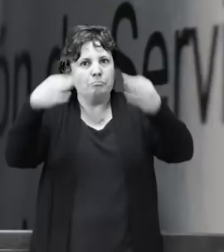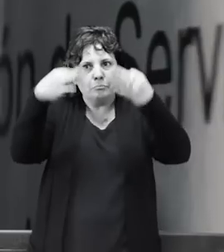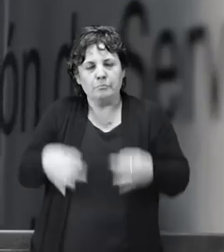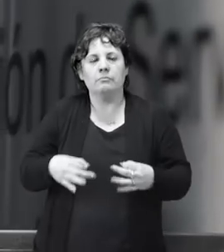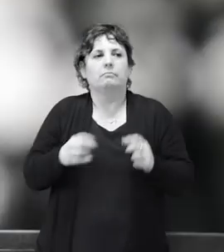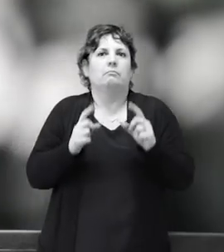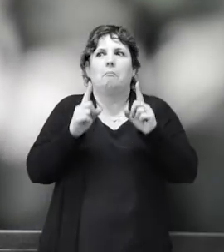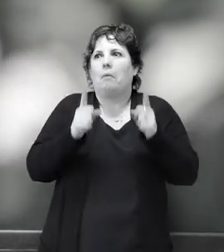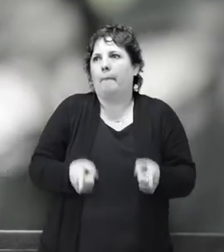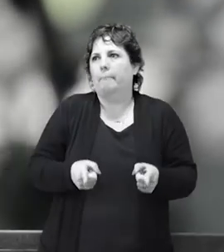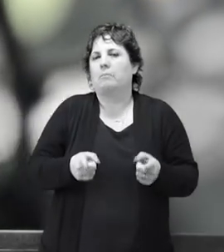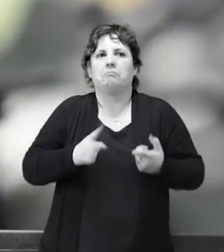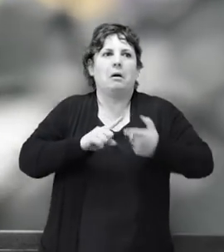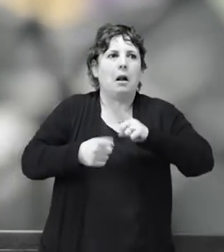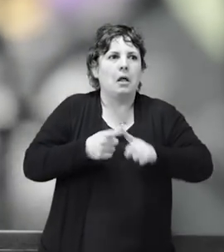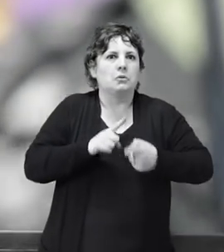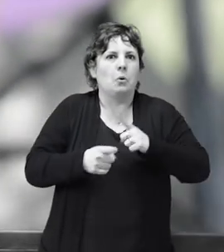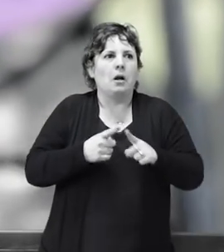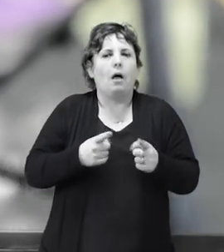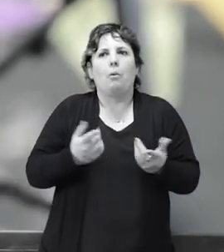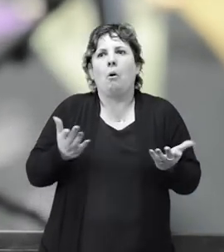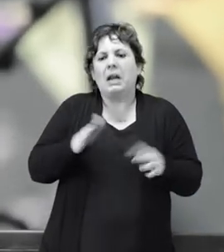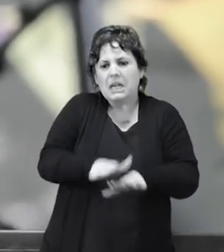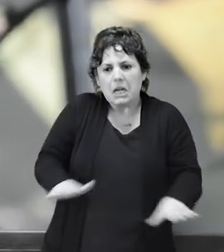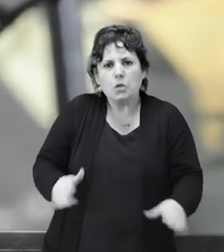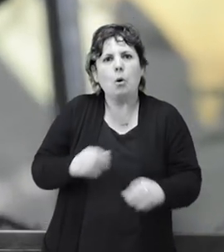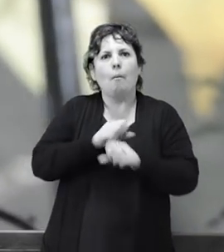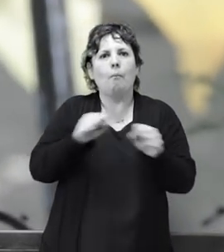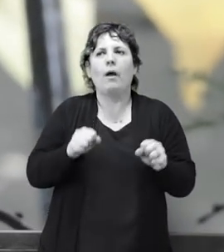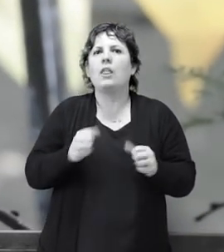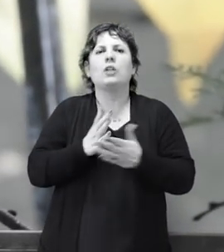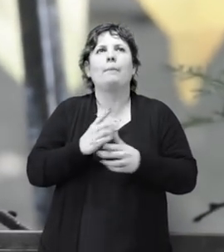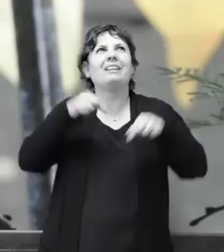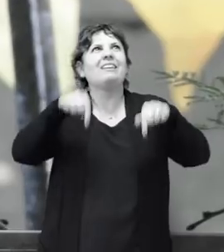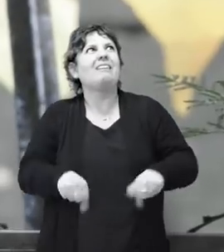aspectos también de la capacidad del niño de salir del aquí y ahora,